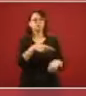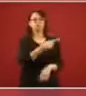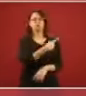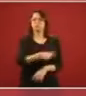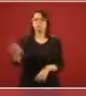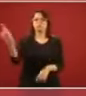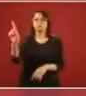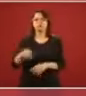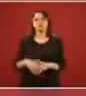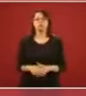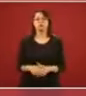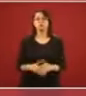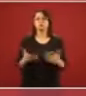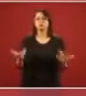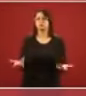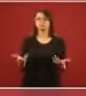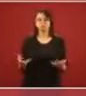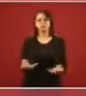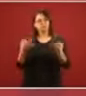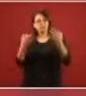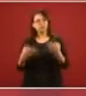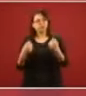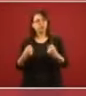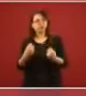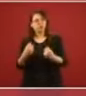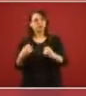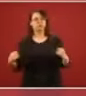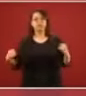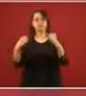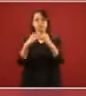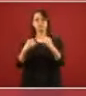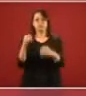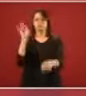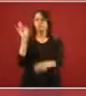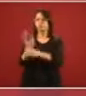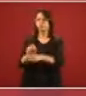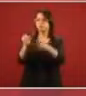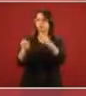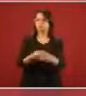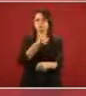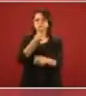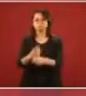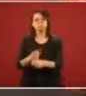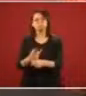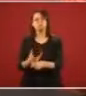realmente crear una institución de seguridad.